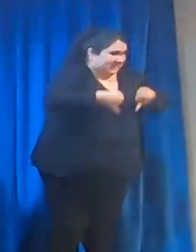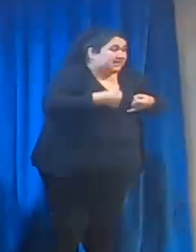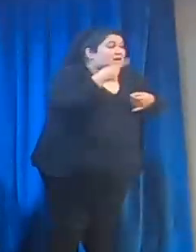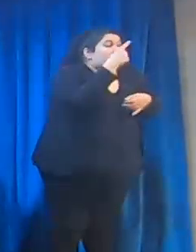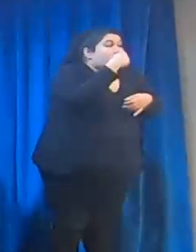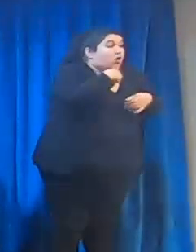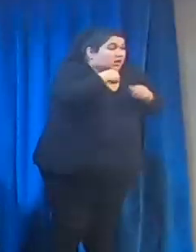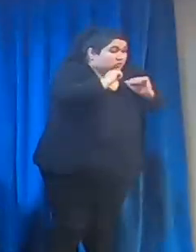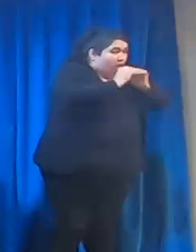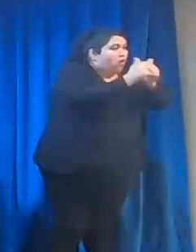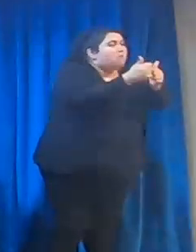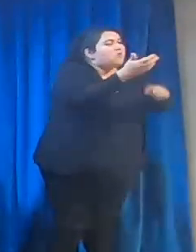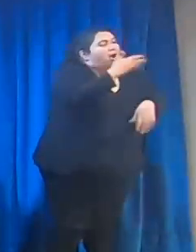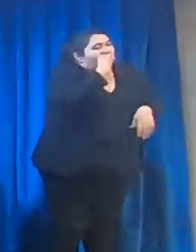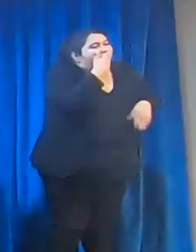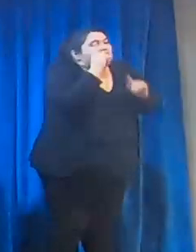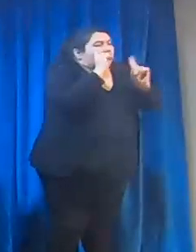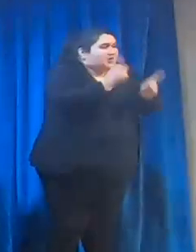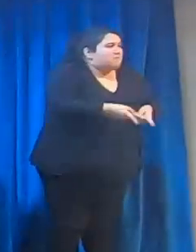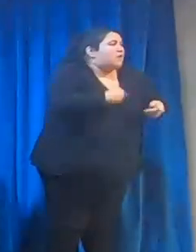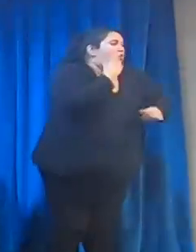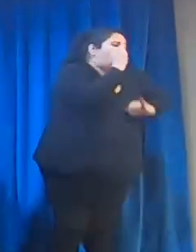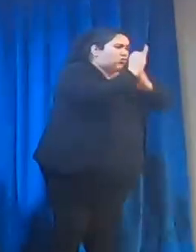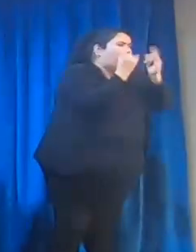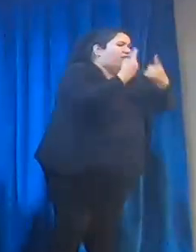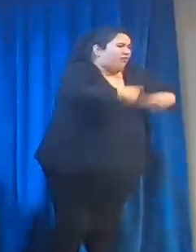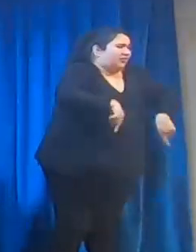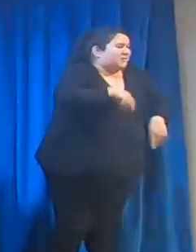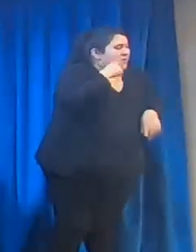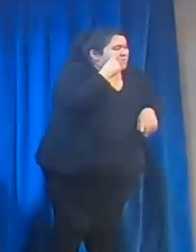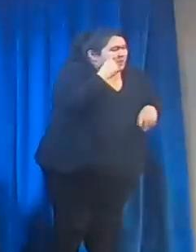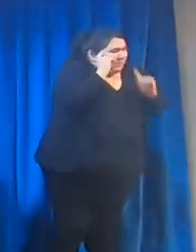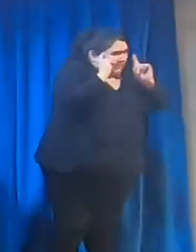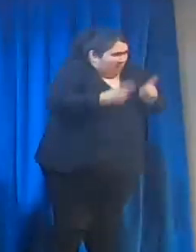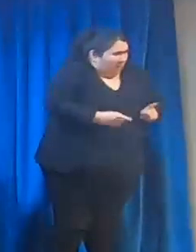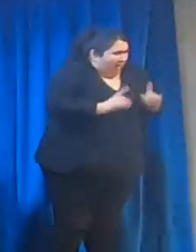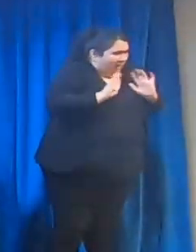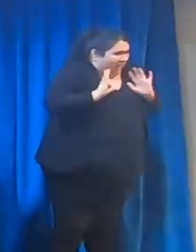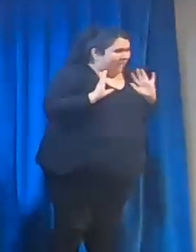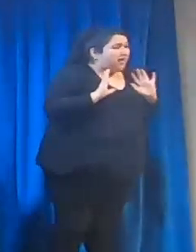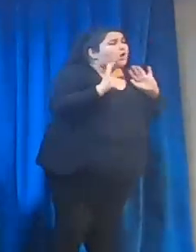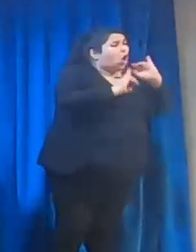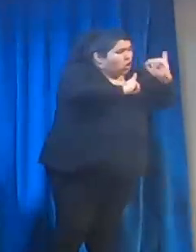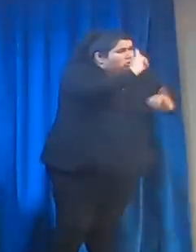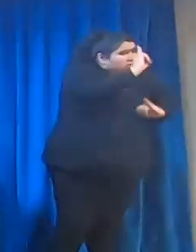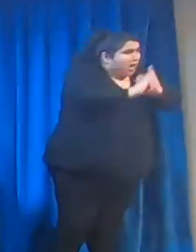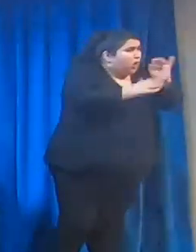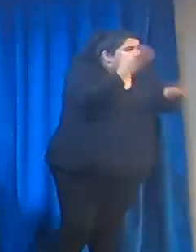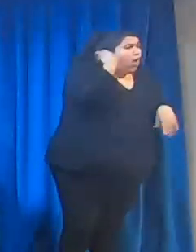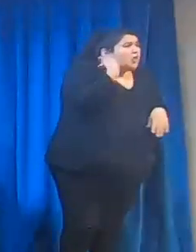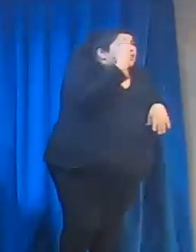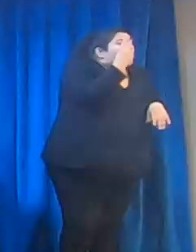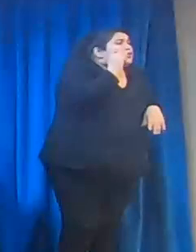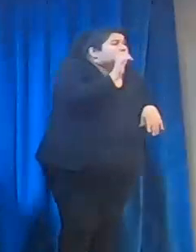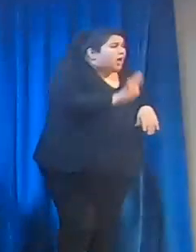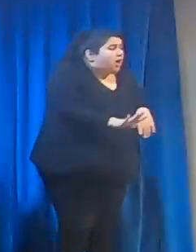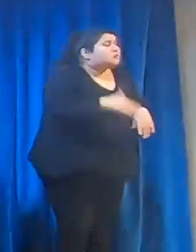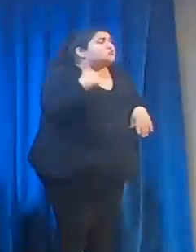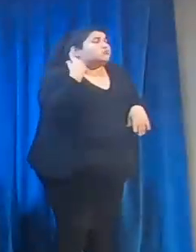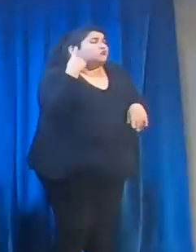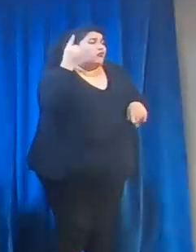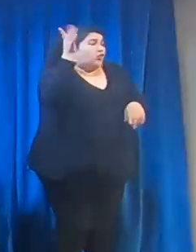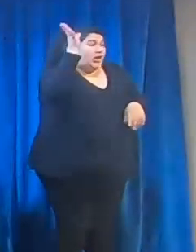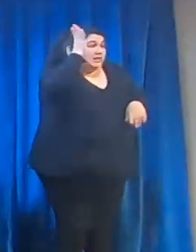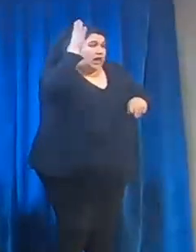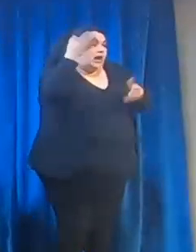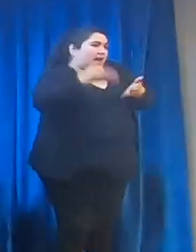querés yo te acompaño y hablo, si te va a servir a alguien, porque da un poco de pudor, ¿no? Pero ella dice, contalo. Y ella tenía 2 años, habíamos vuelto de vivir en Italia,